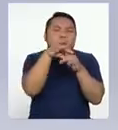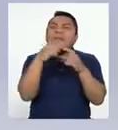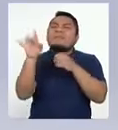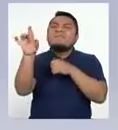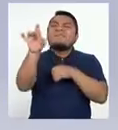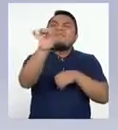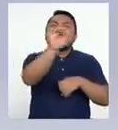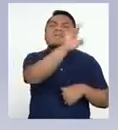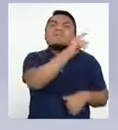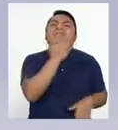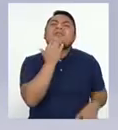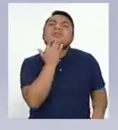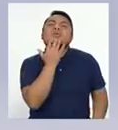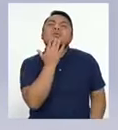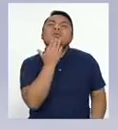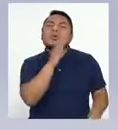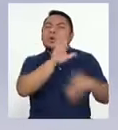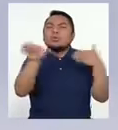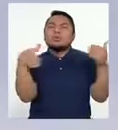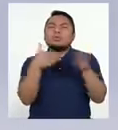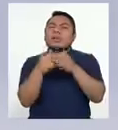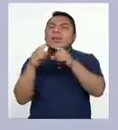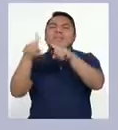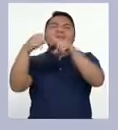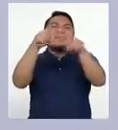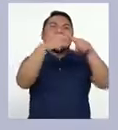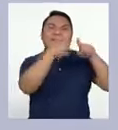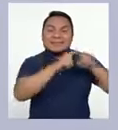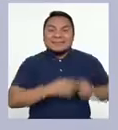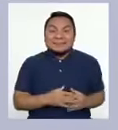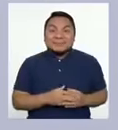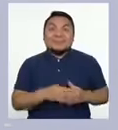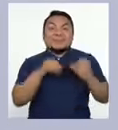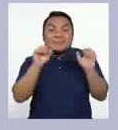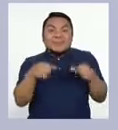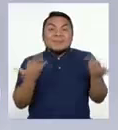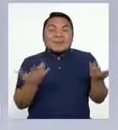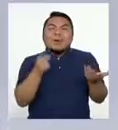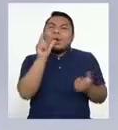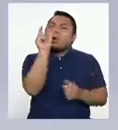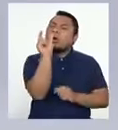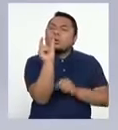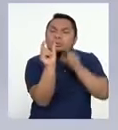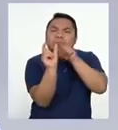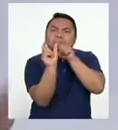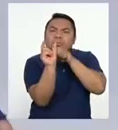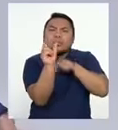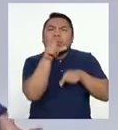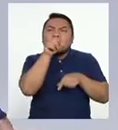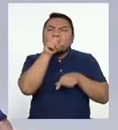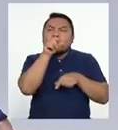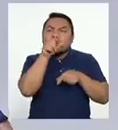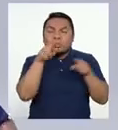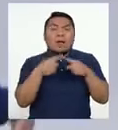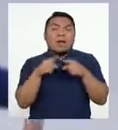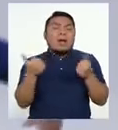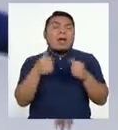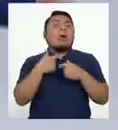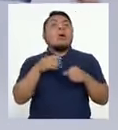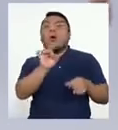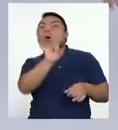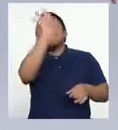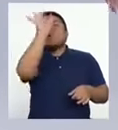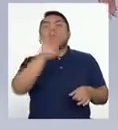colores. Todos son muy diferentes. Pueden ser pequeños como el colibrí.